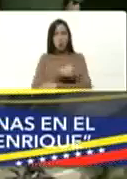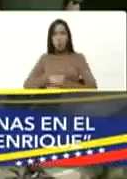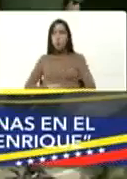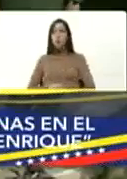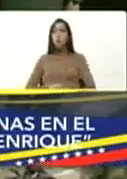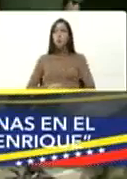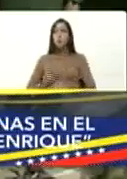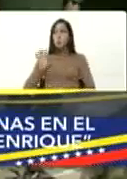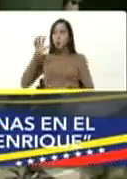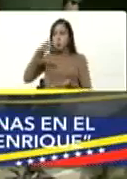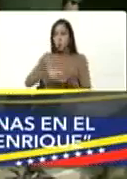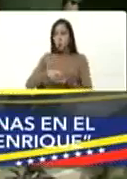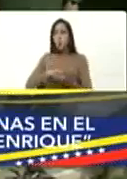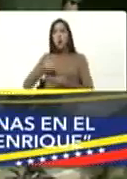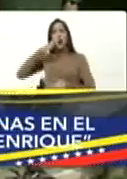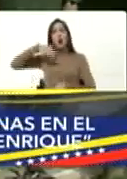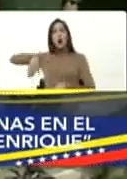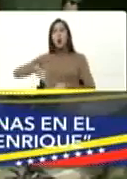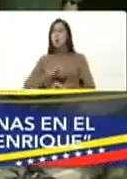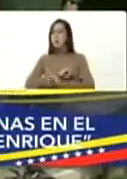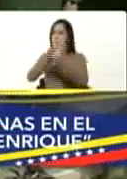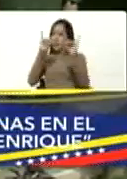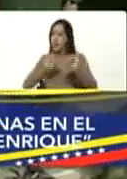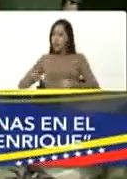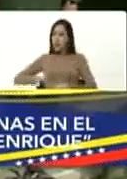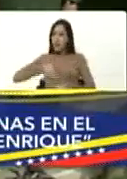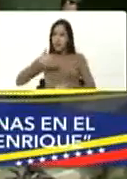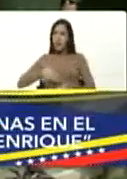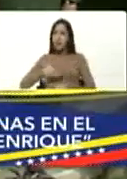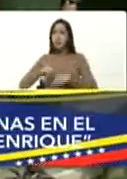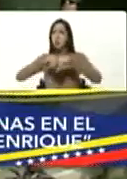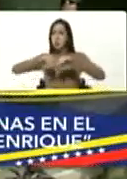por el poder popular y felices por ese hito